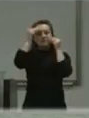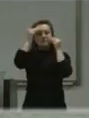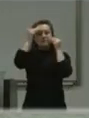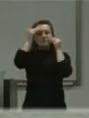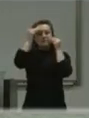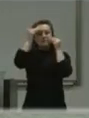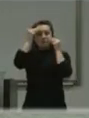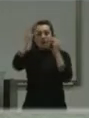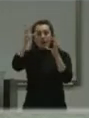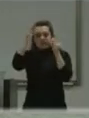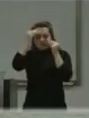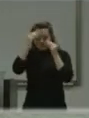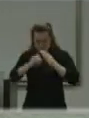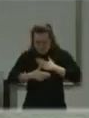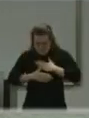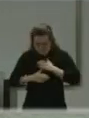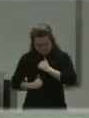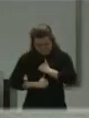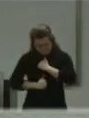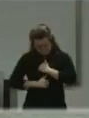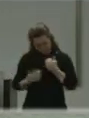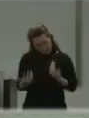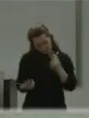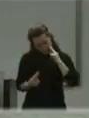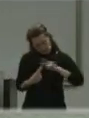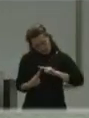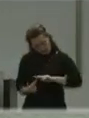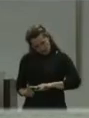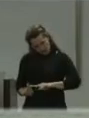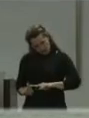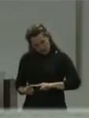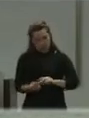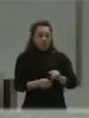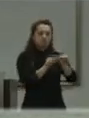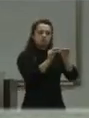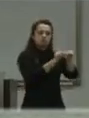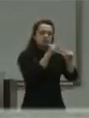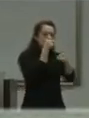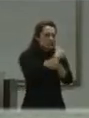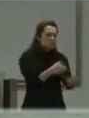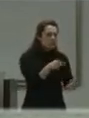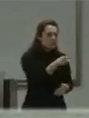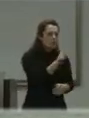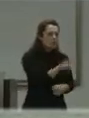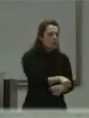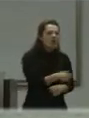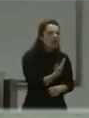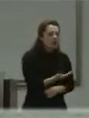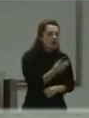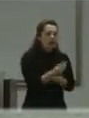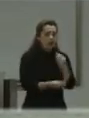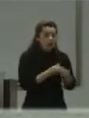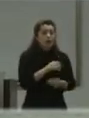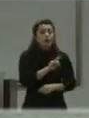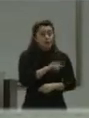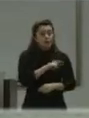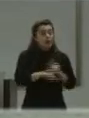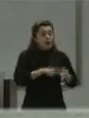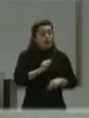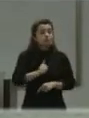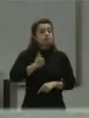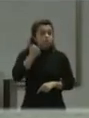aprenderme a mí misma y aprender a los niños que pueden que pueden hacer abusados